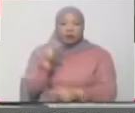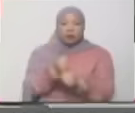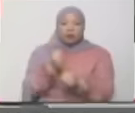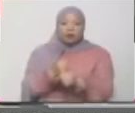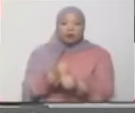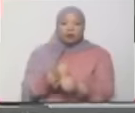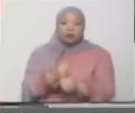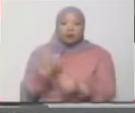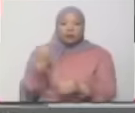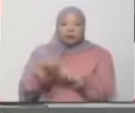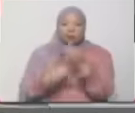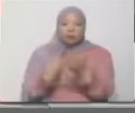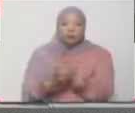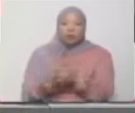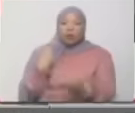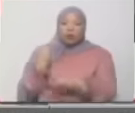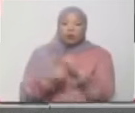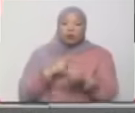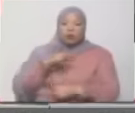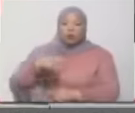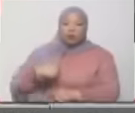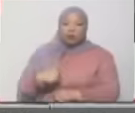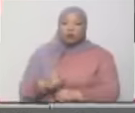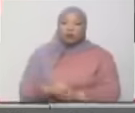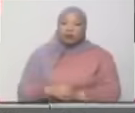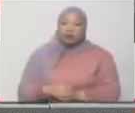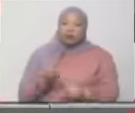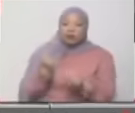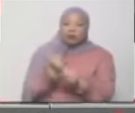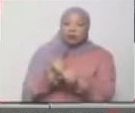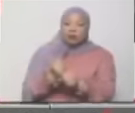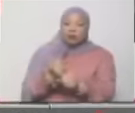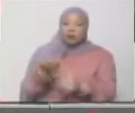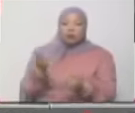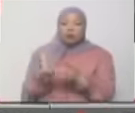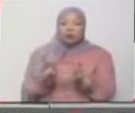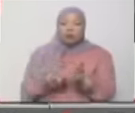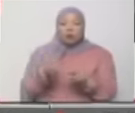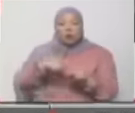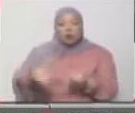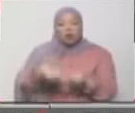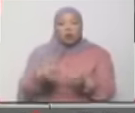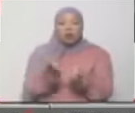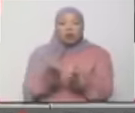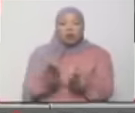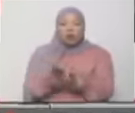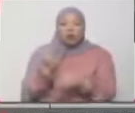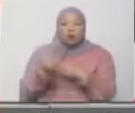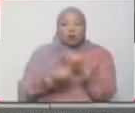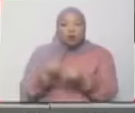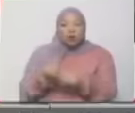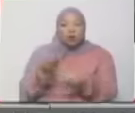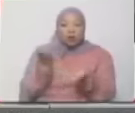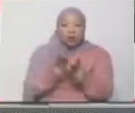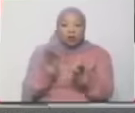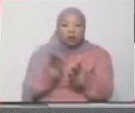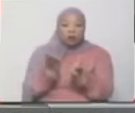construir, para hacer. Yo he insistido tanto en los conucos escolares. ¿Por qué yo insisto en los conucos